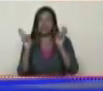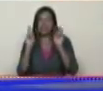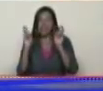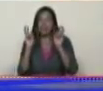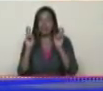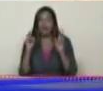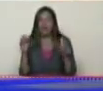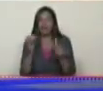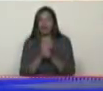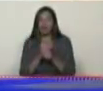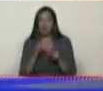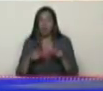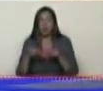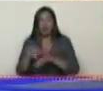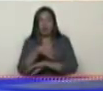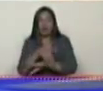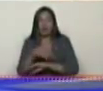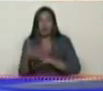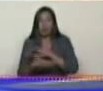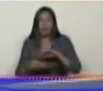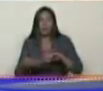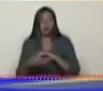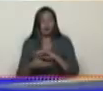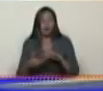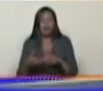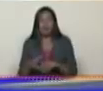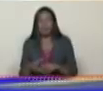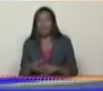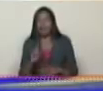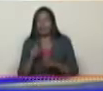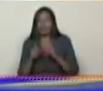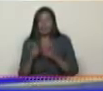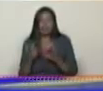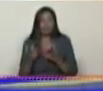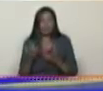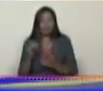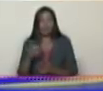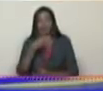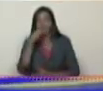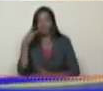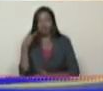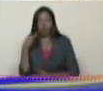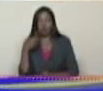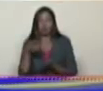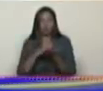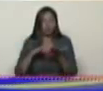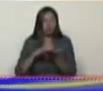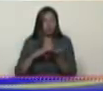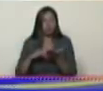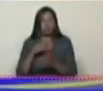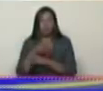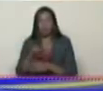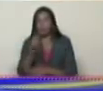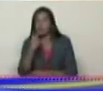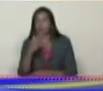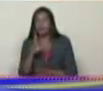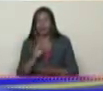que se consiguió aquí en la calle, tiene un problema grave de dependencia de droga, la solución, el tratamiento.